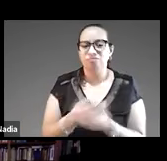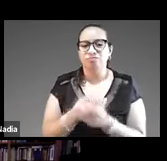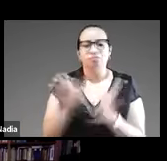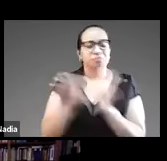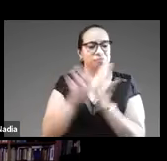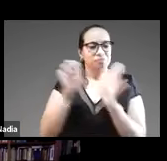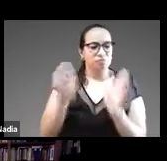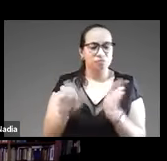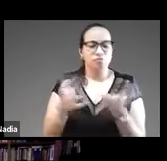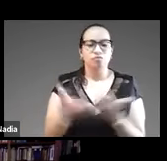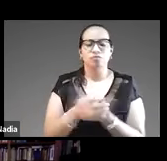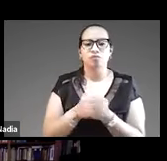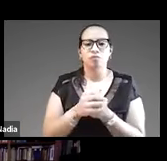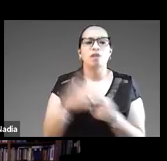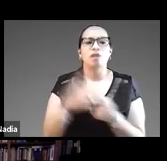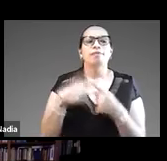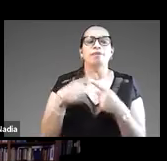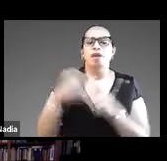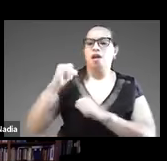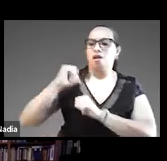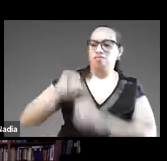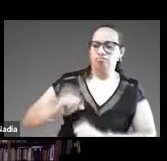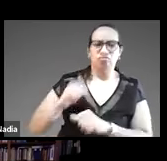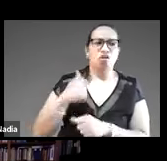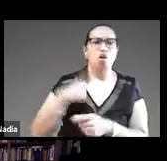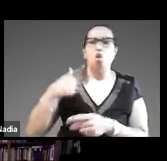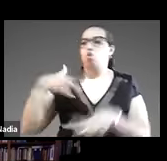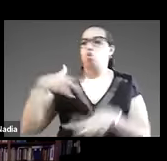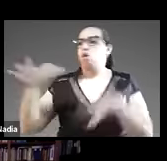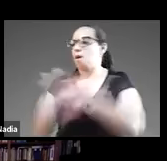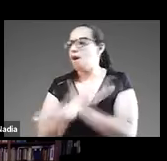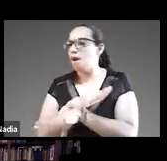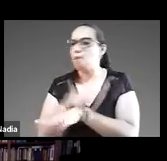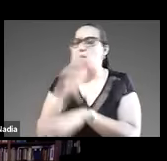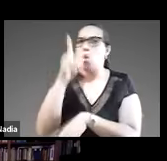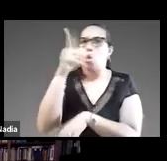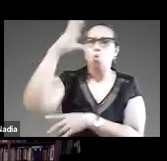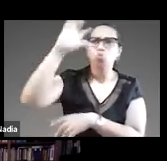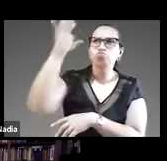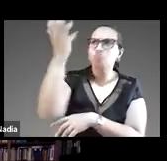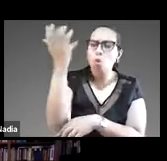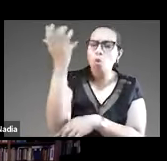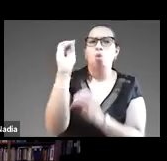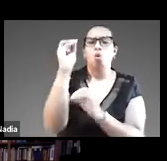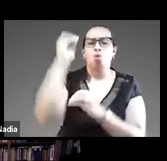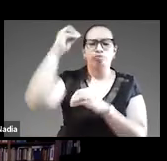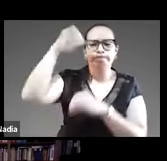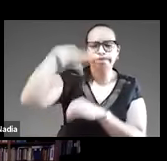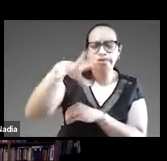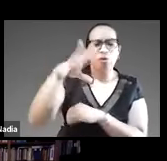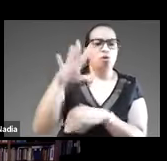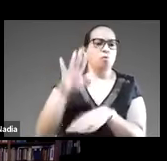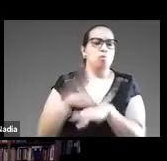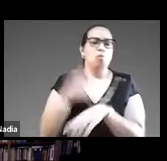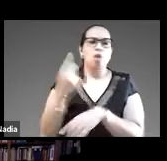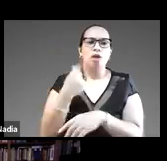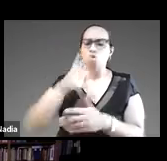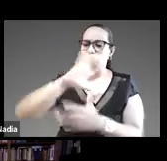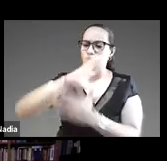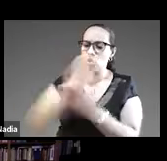ejemplo, no es la autoridad que viene y dice, yo cambio los focos o las lámparas porque yo